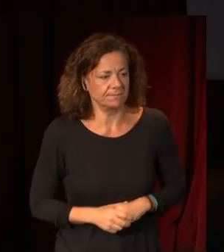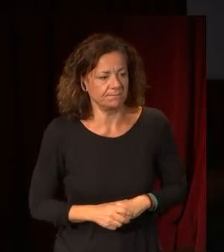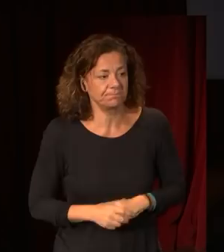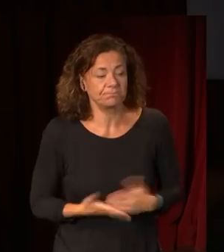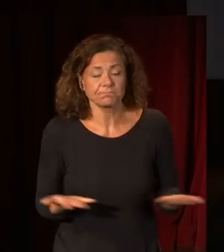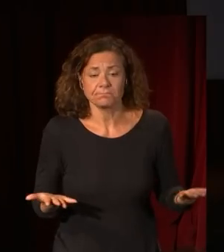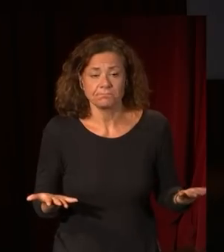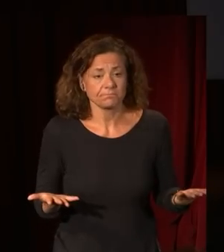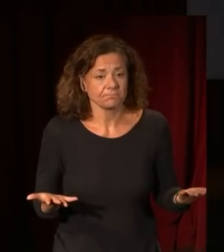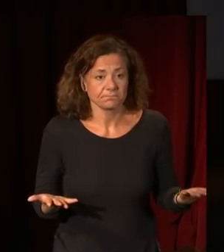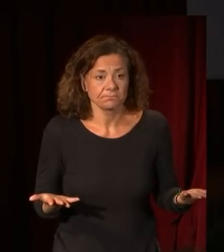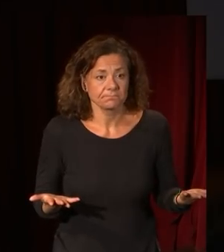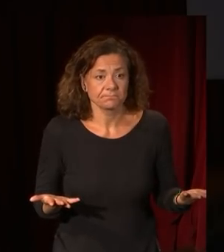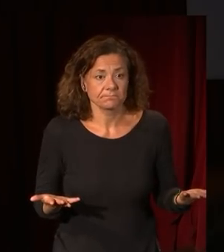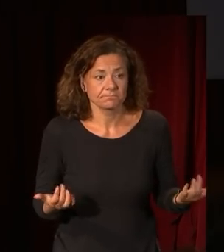decir